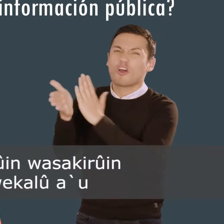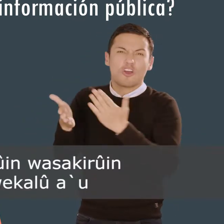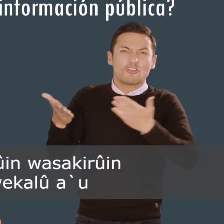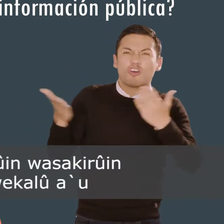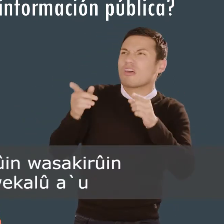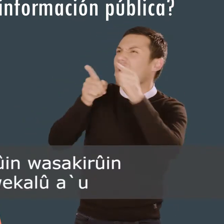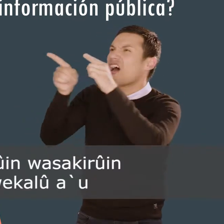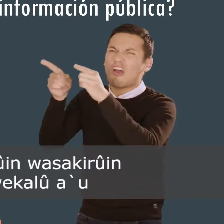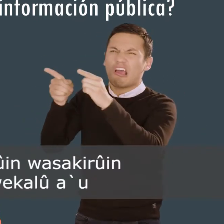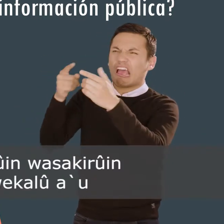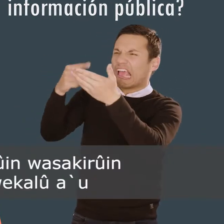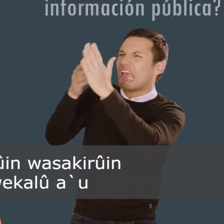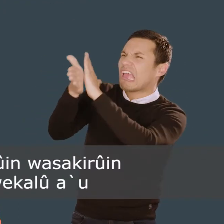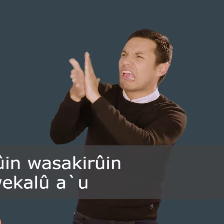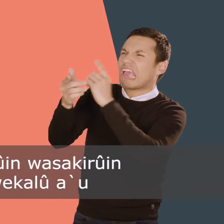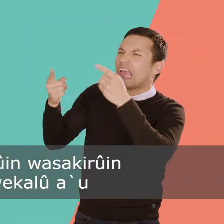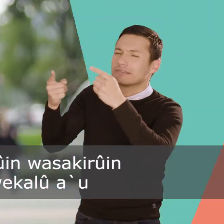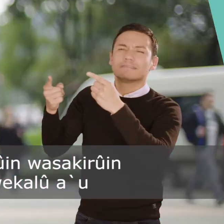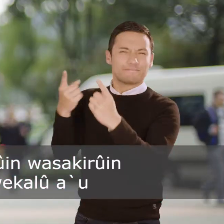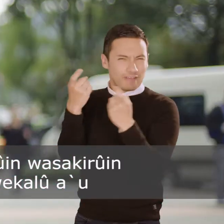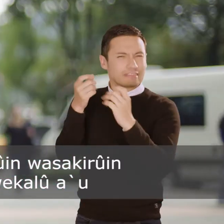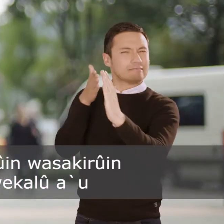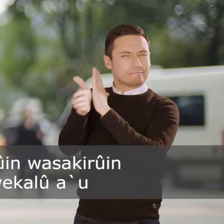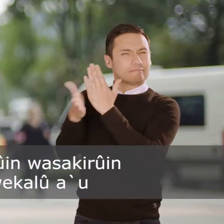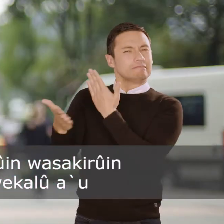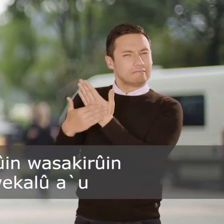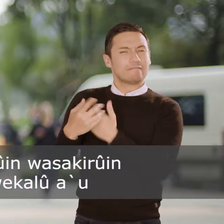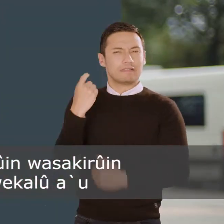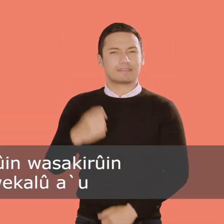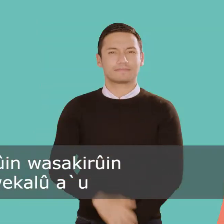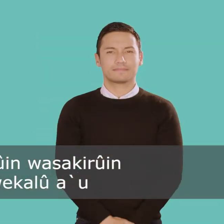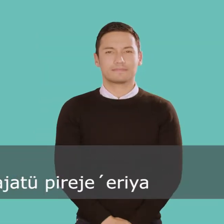información respecto a dónde puedo consultar o qué es eso público que quiero consultar.